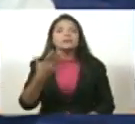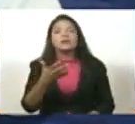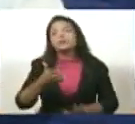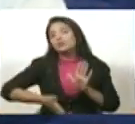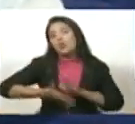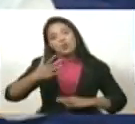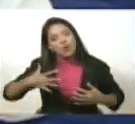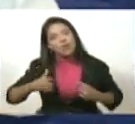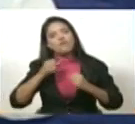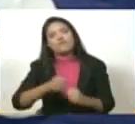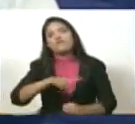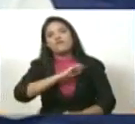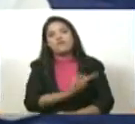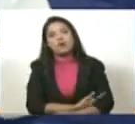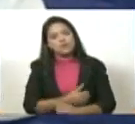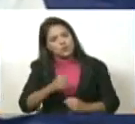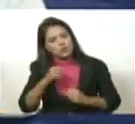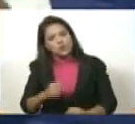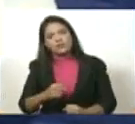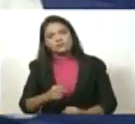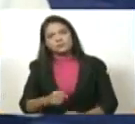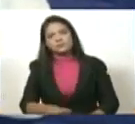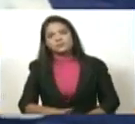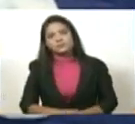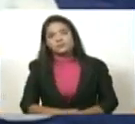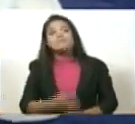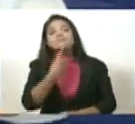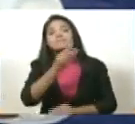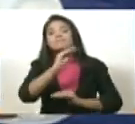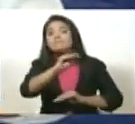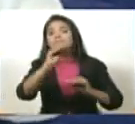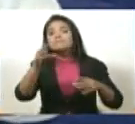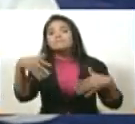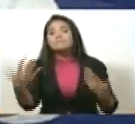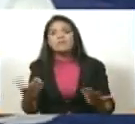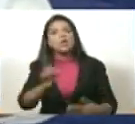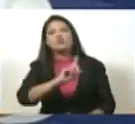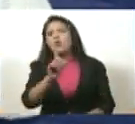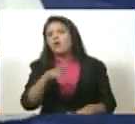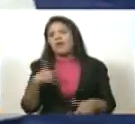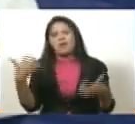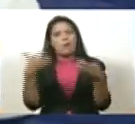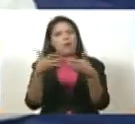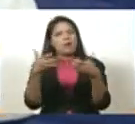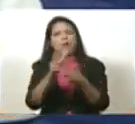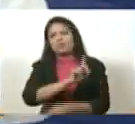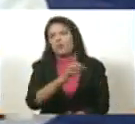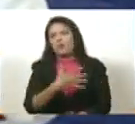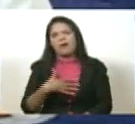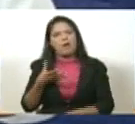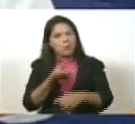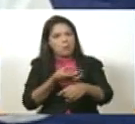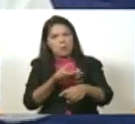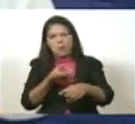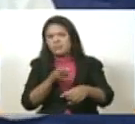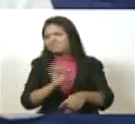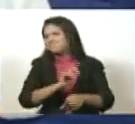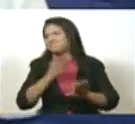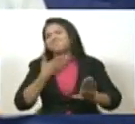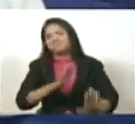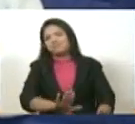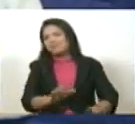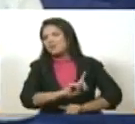con fuerza, con valentía, con coraje, a decir: no queremos más guerra, no queremos más guarimba, no queremos más